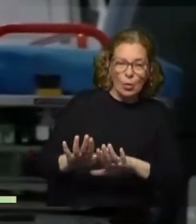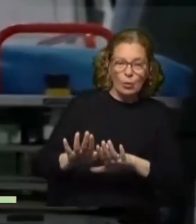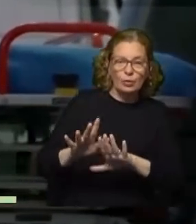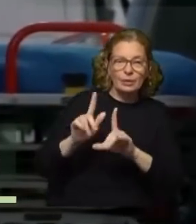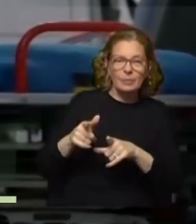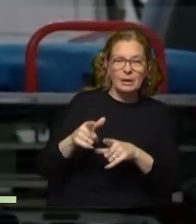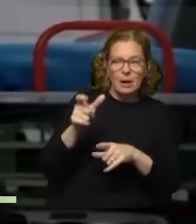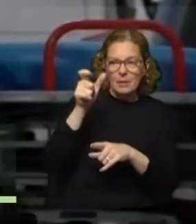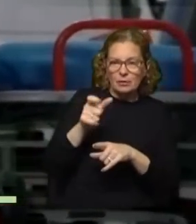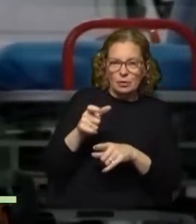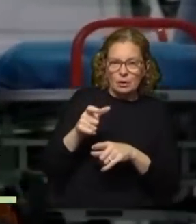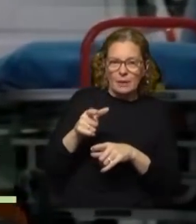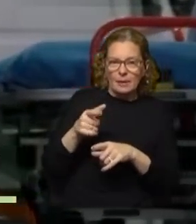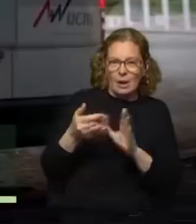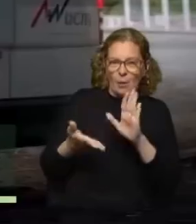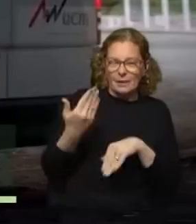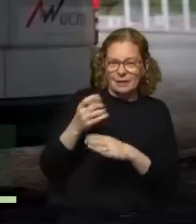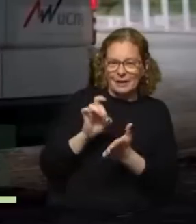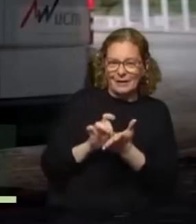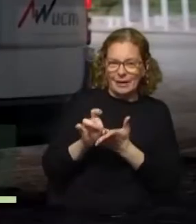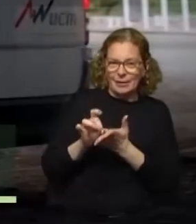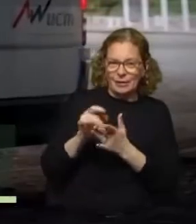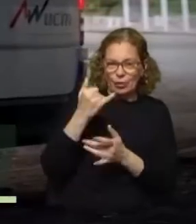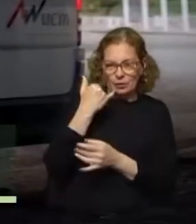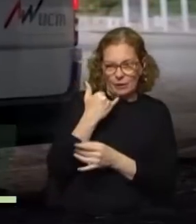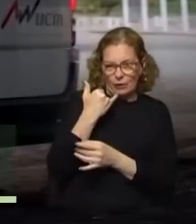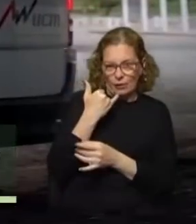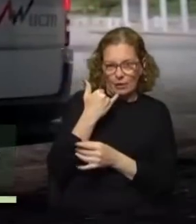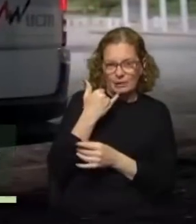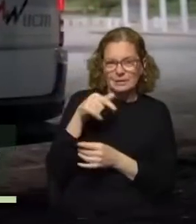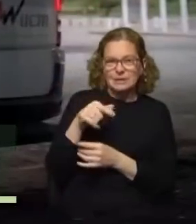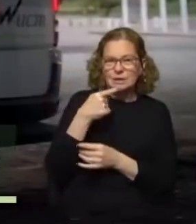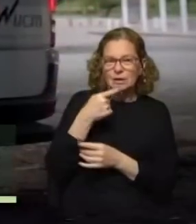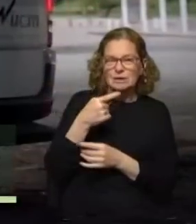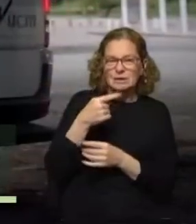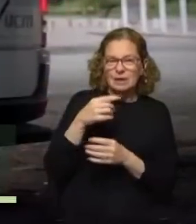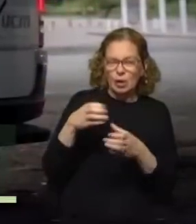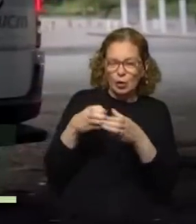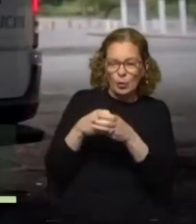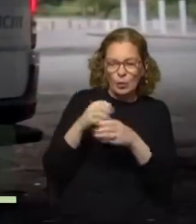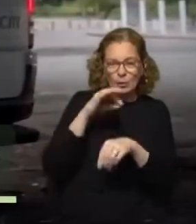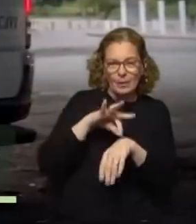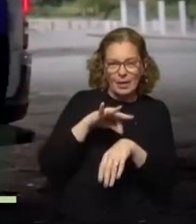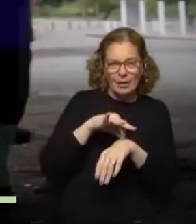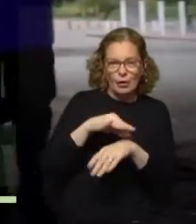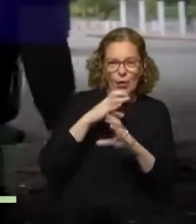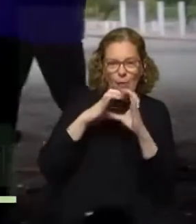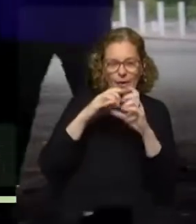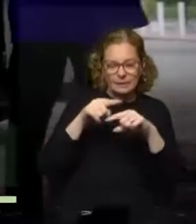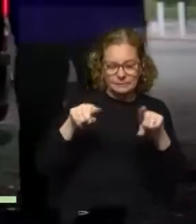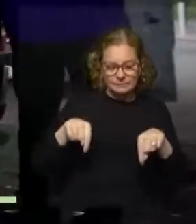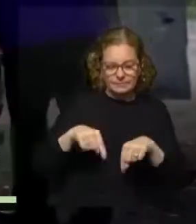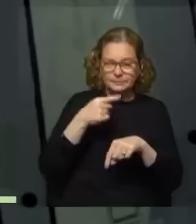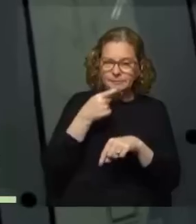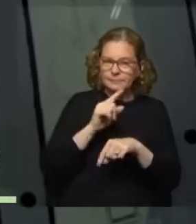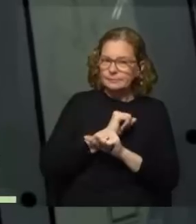presiones al personal para aumentar los servicios de atención telefónica ante estos hechos el funcionariado médico emitió un comunicado que asegura